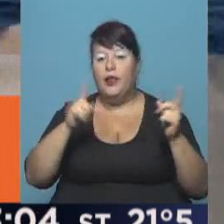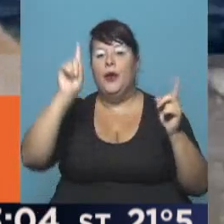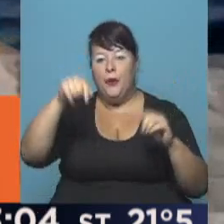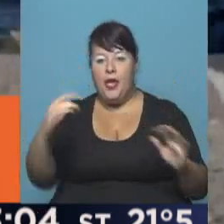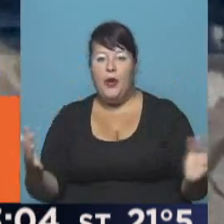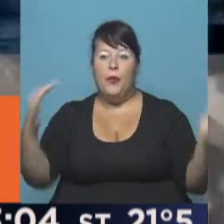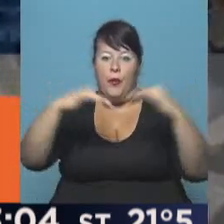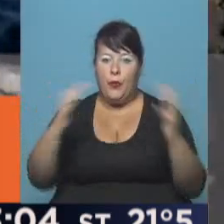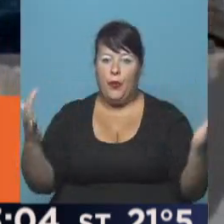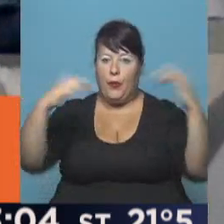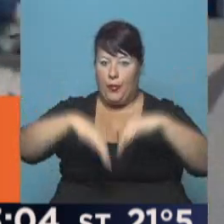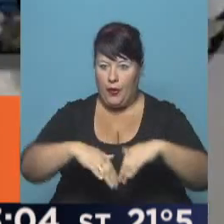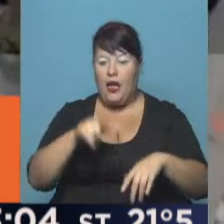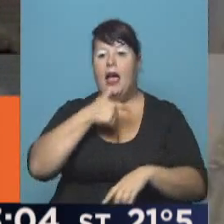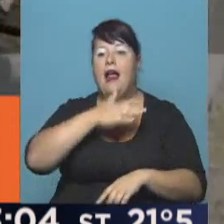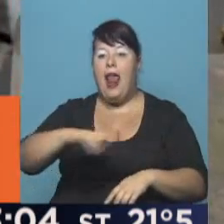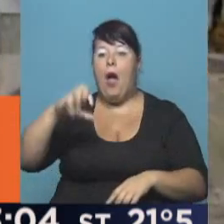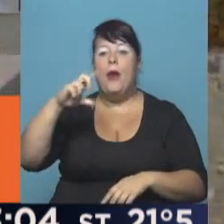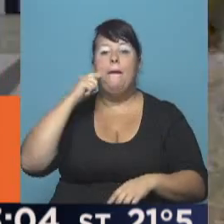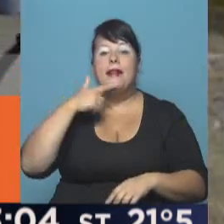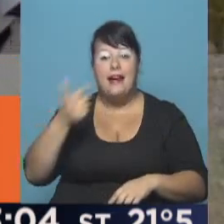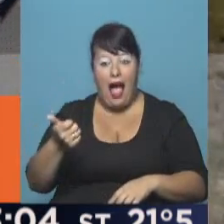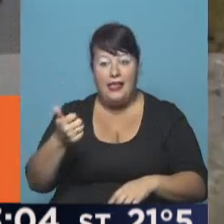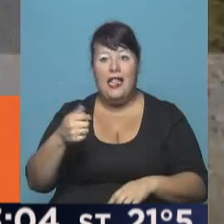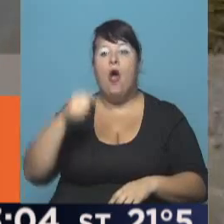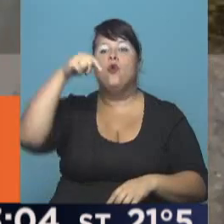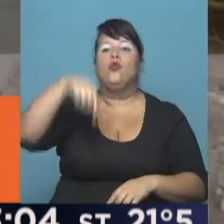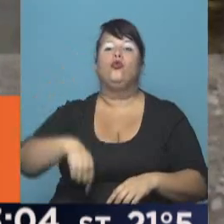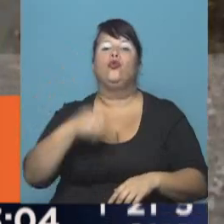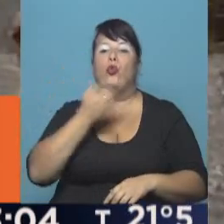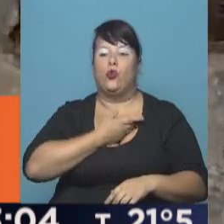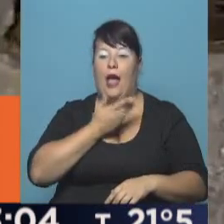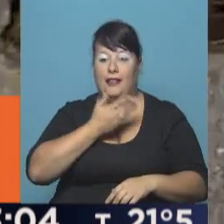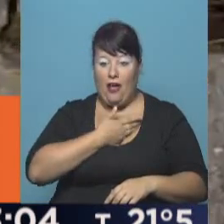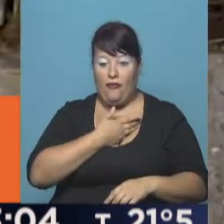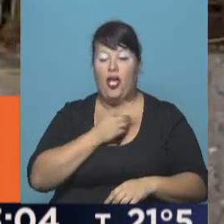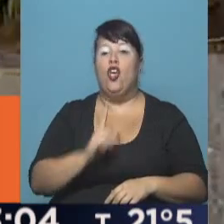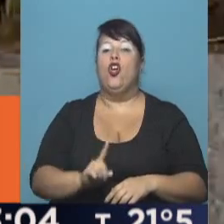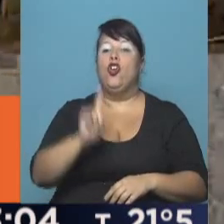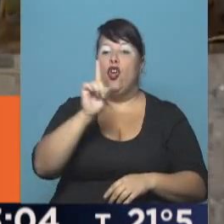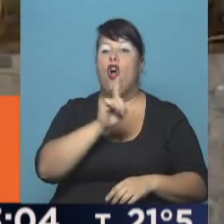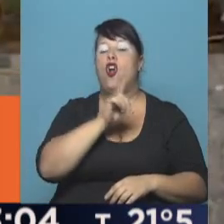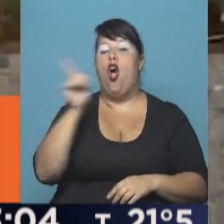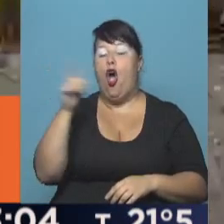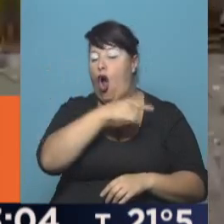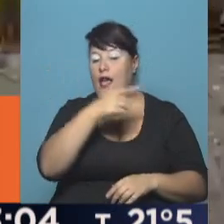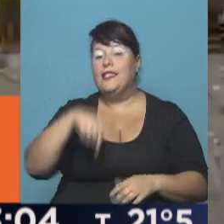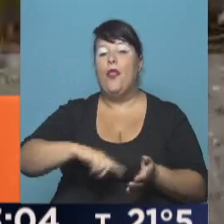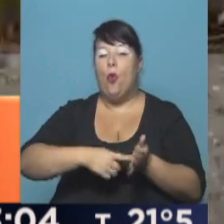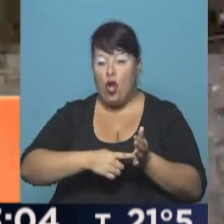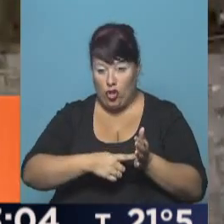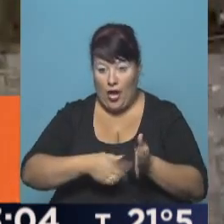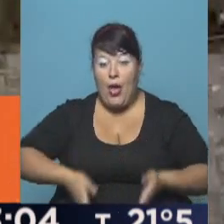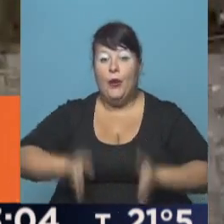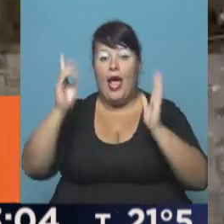genera un desborde. La Laguna Picasa se encuentra al sur de la provincia de Santa Fe y al noroeste de la provincia de Buenos Aires.